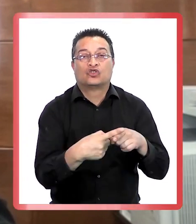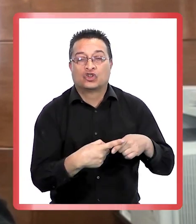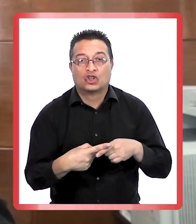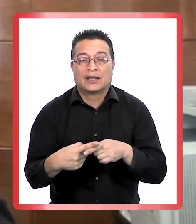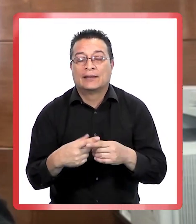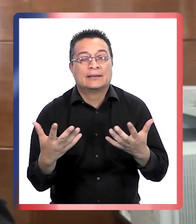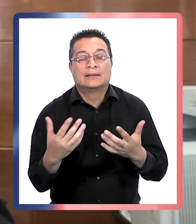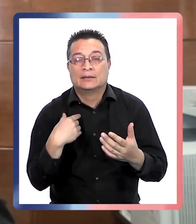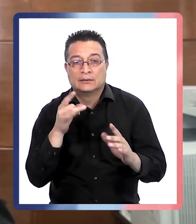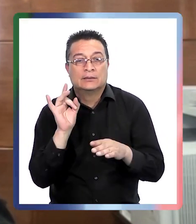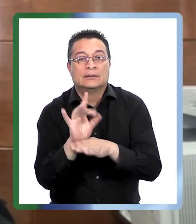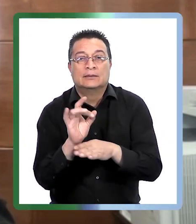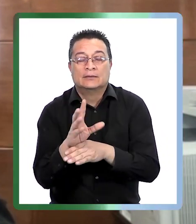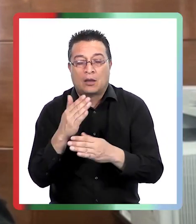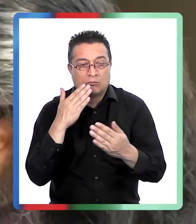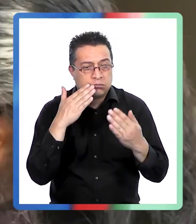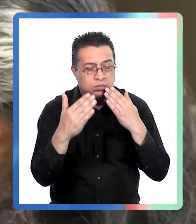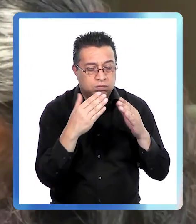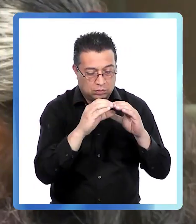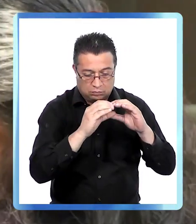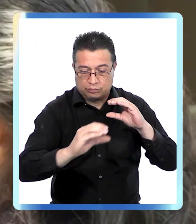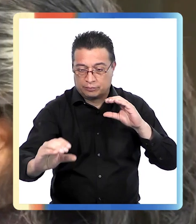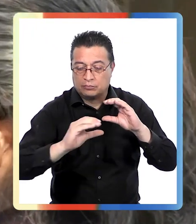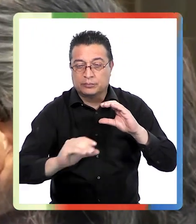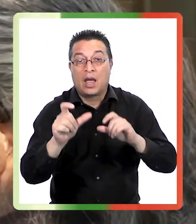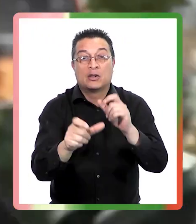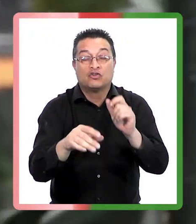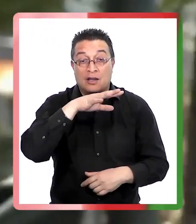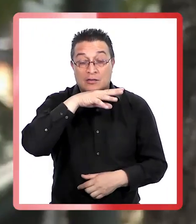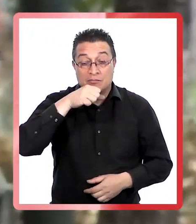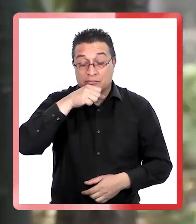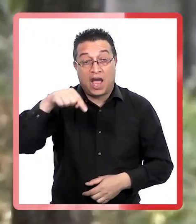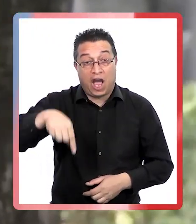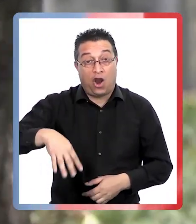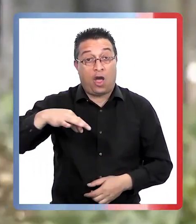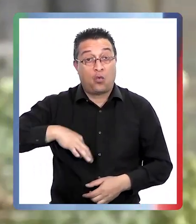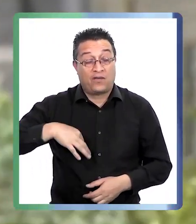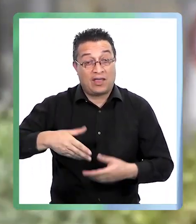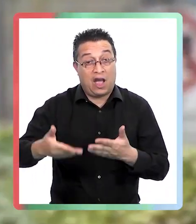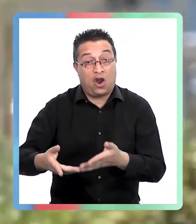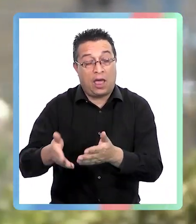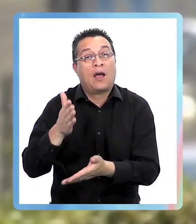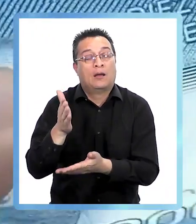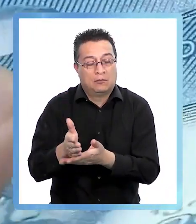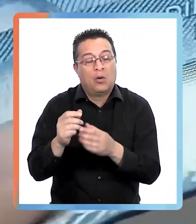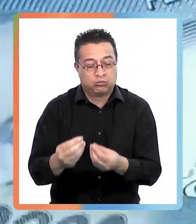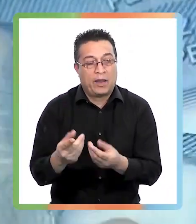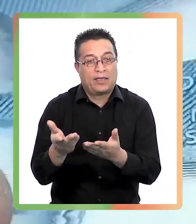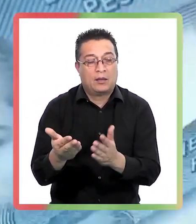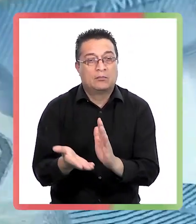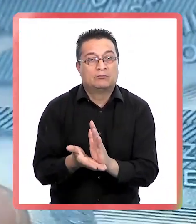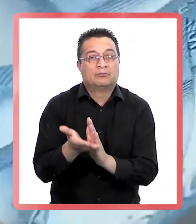qué parte vamos a destinar con solidaridad, ¿cierto? Para que las personas mayores que hoy día están jubiladas puedan tener